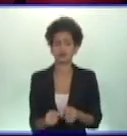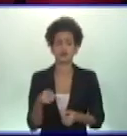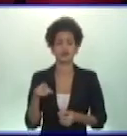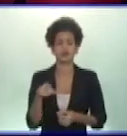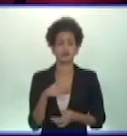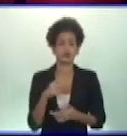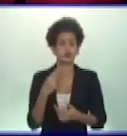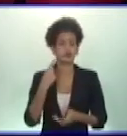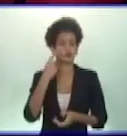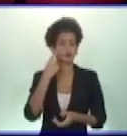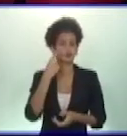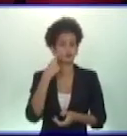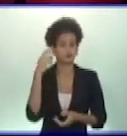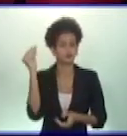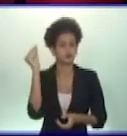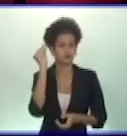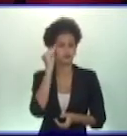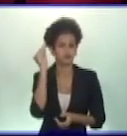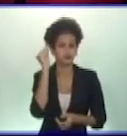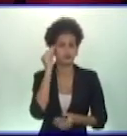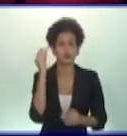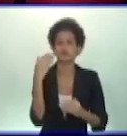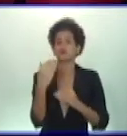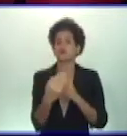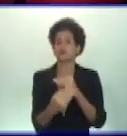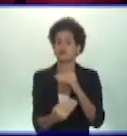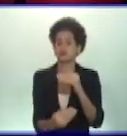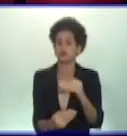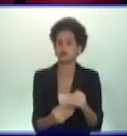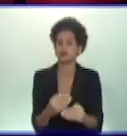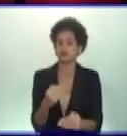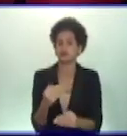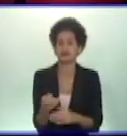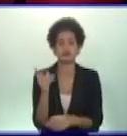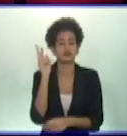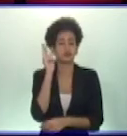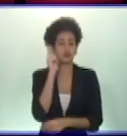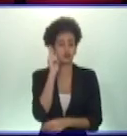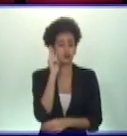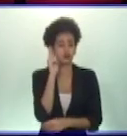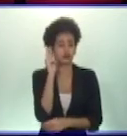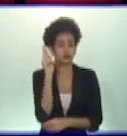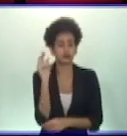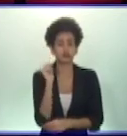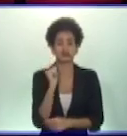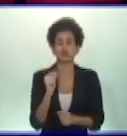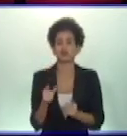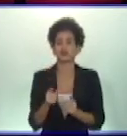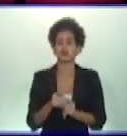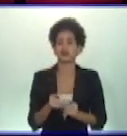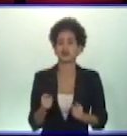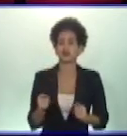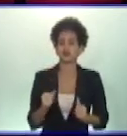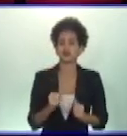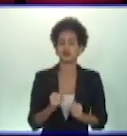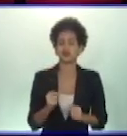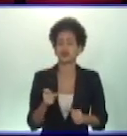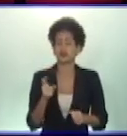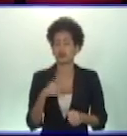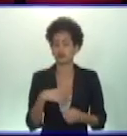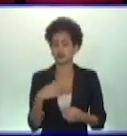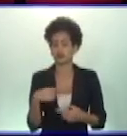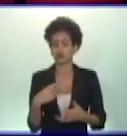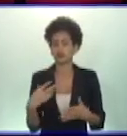a fijar este procedimiento y a recordar las magnitudes de tiempo que hemos